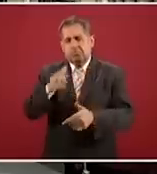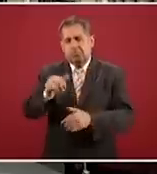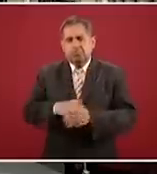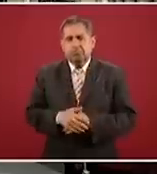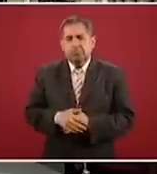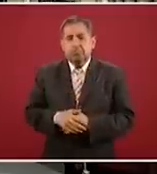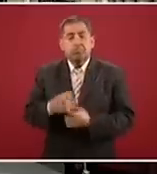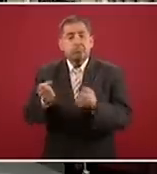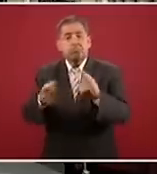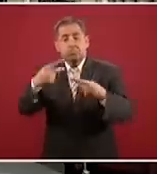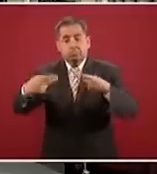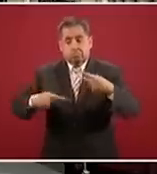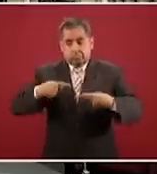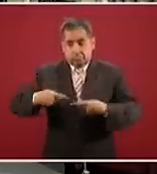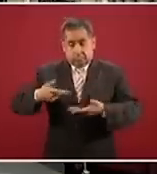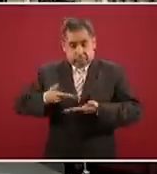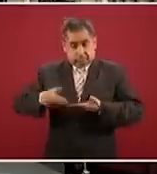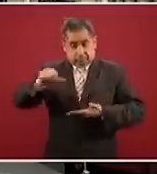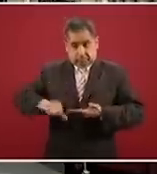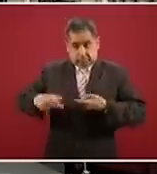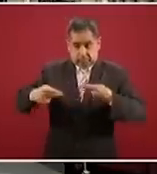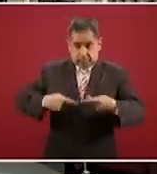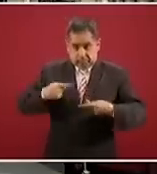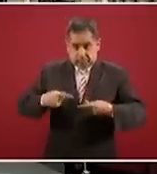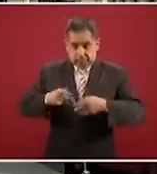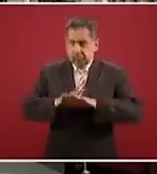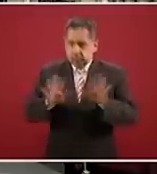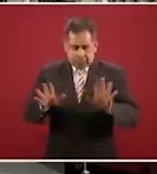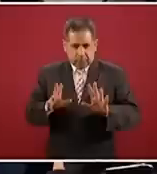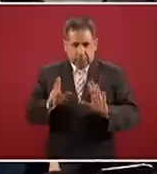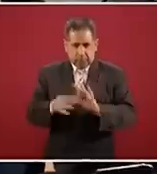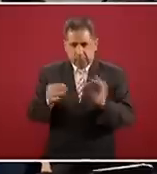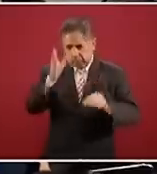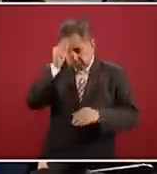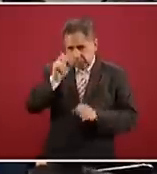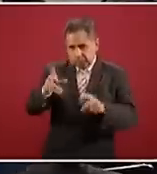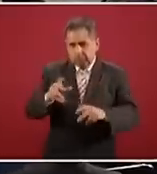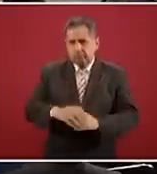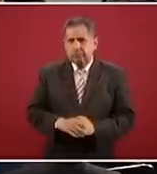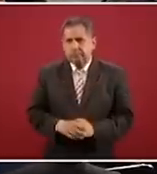Ya los que preguntaron ahora, eso, ¿de acuerdo?